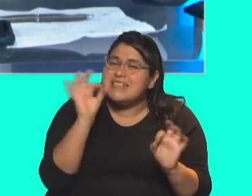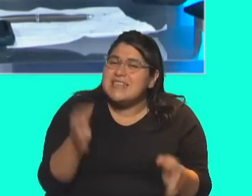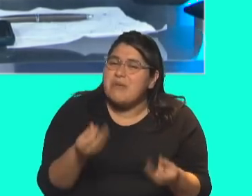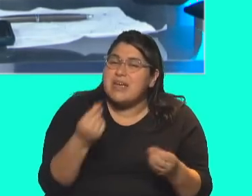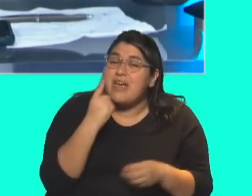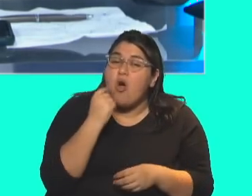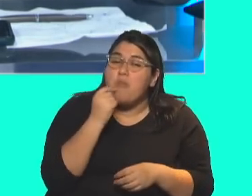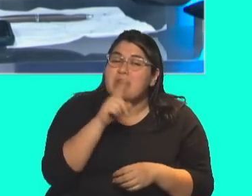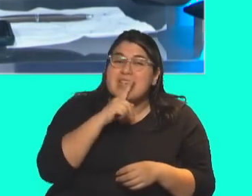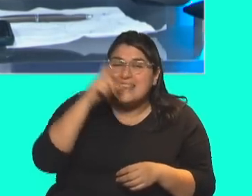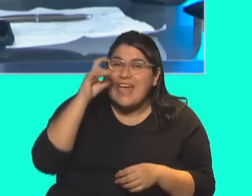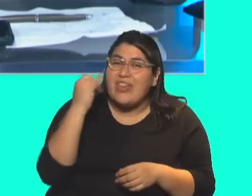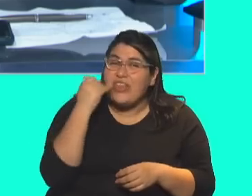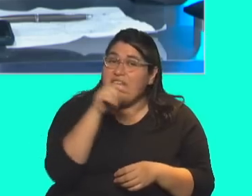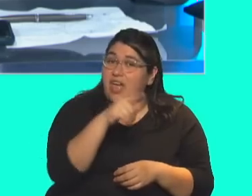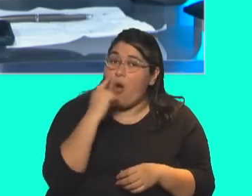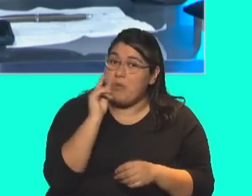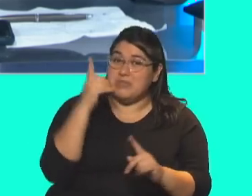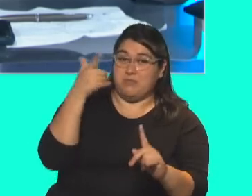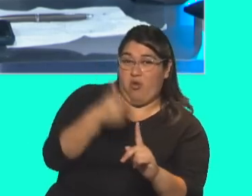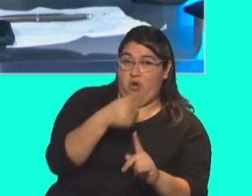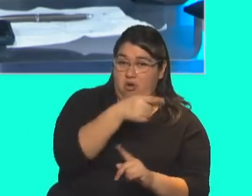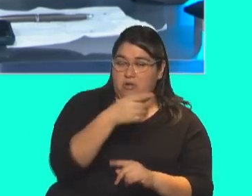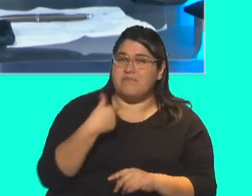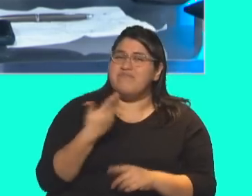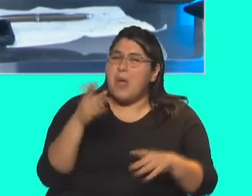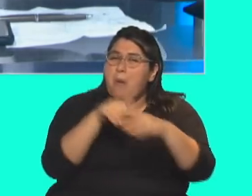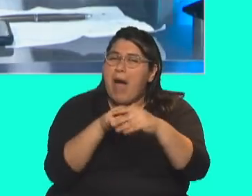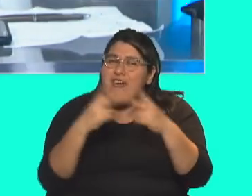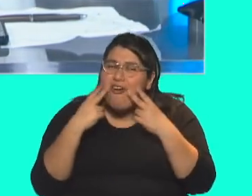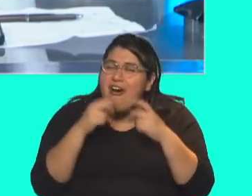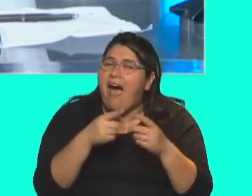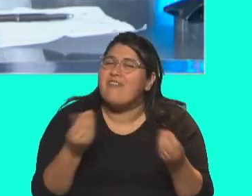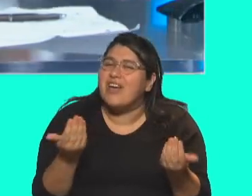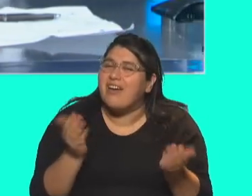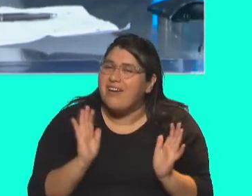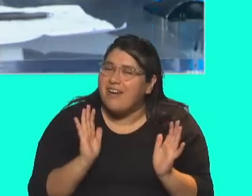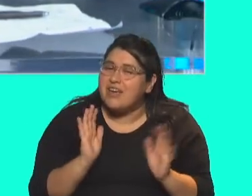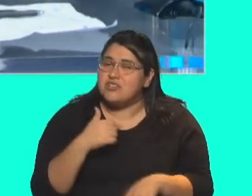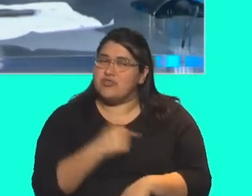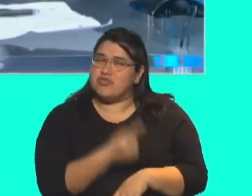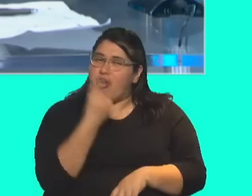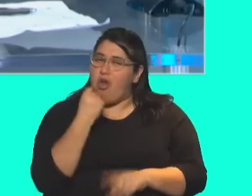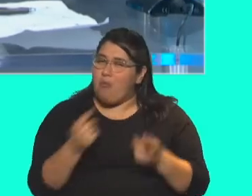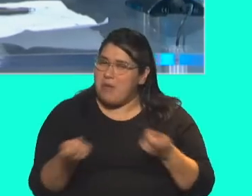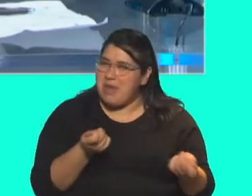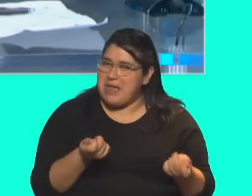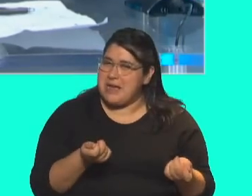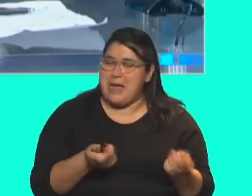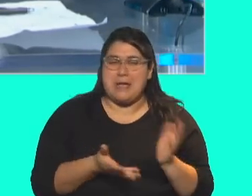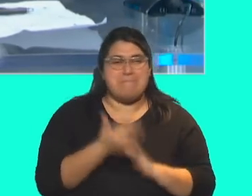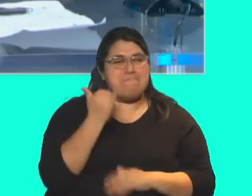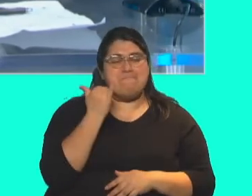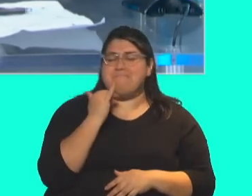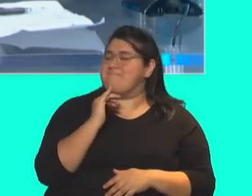teddy porque yo no creo tampoco en el lobo solitario es muy difícil es muy difícil creer en